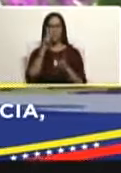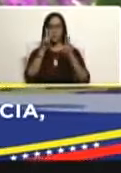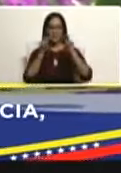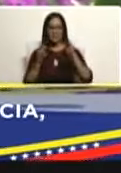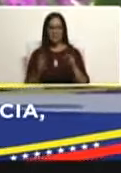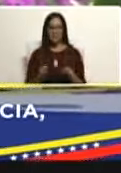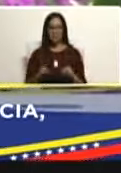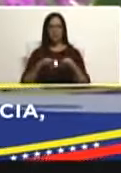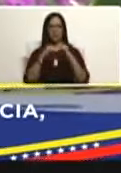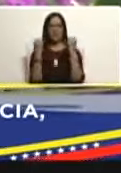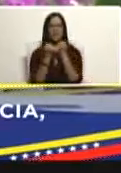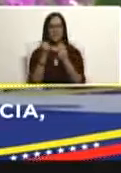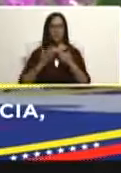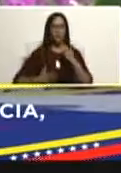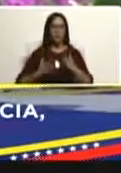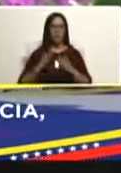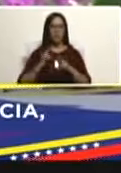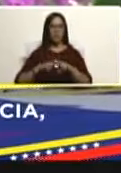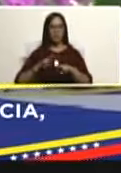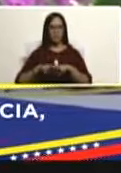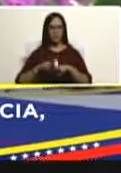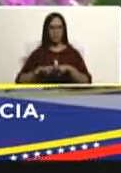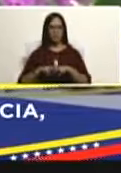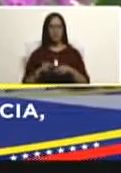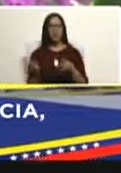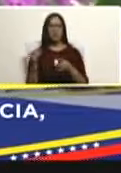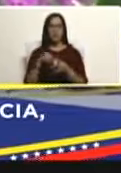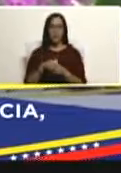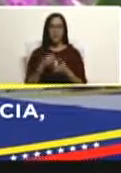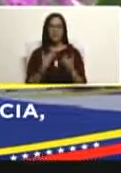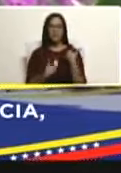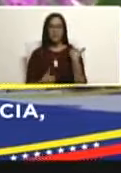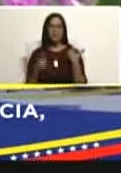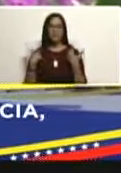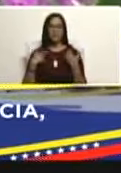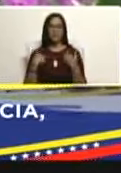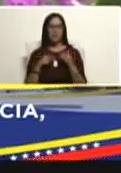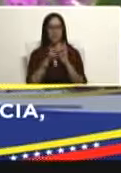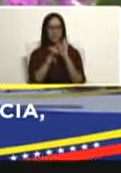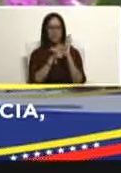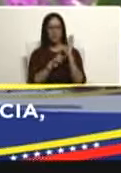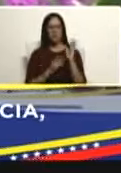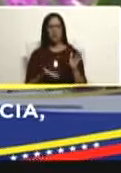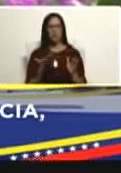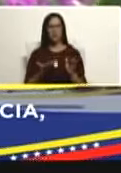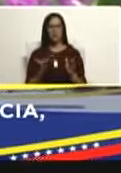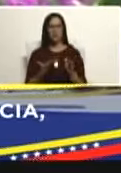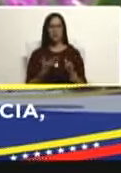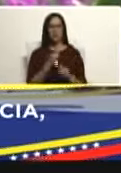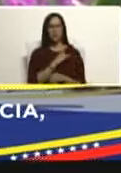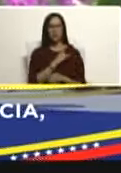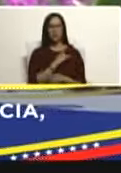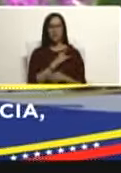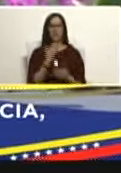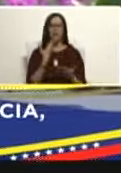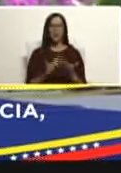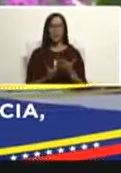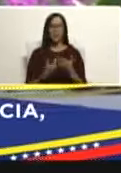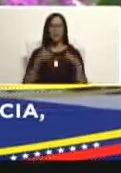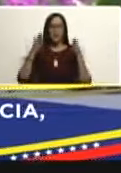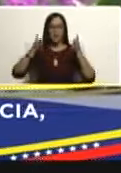las salas de robótica infantil. Pero además, presidente, tiene una agenda importante en las universidades que permita la